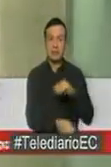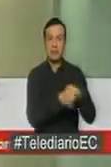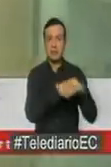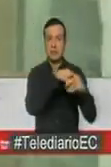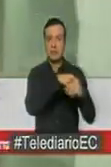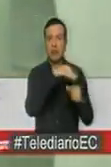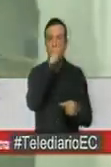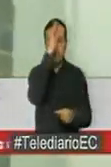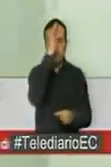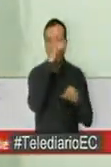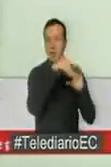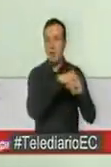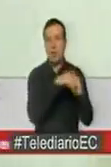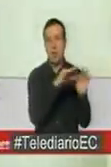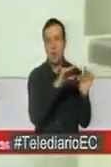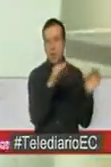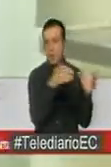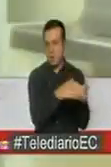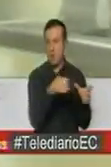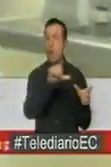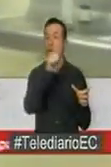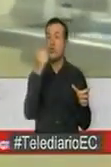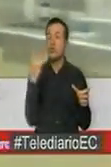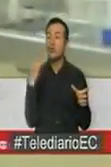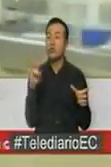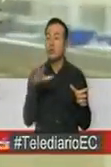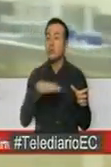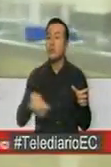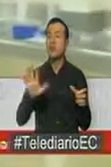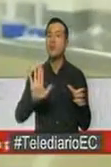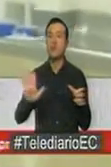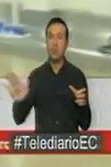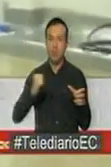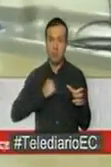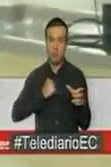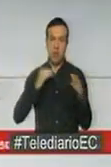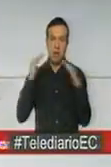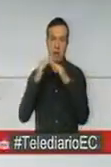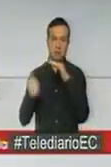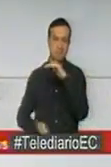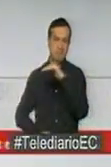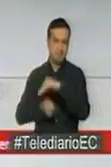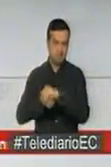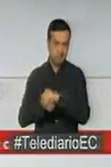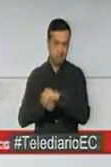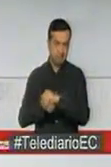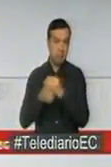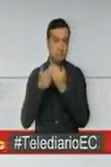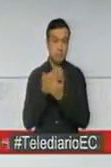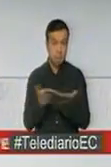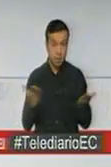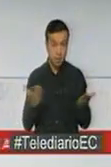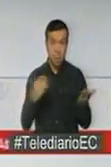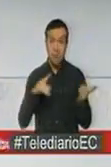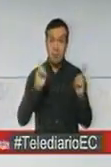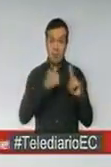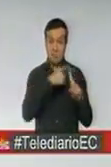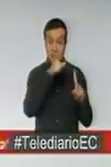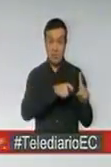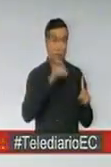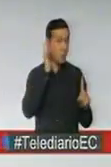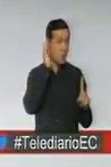de salud, mientras que los otros 17 en aislamiento domiciliario. Todos tienen vínculo con el primer